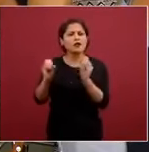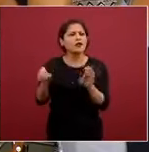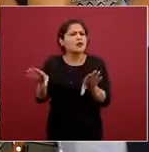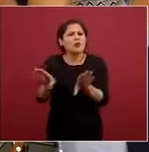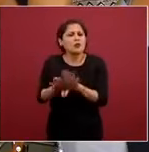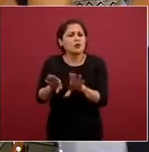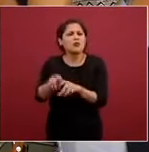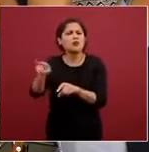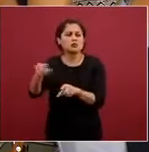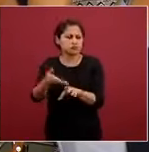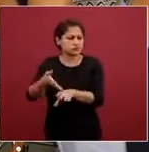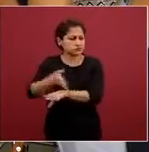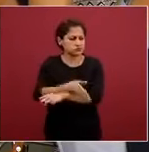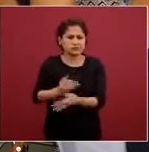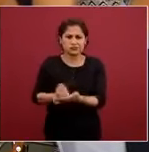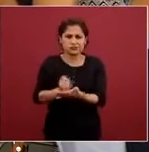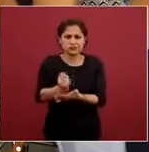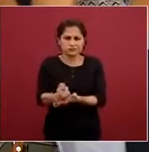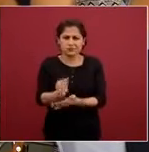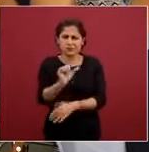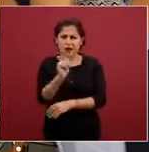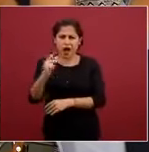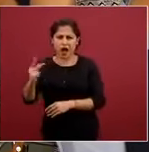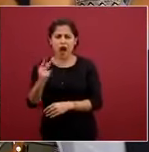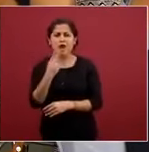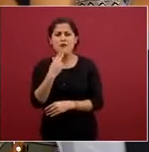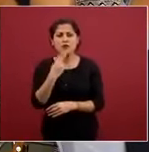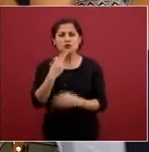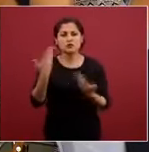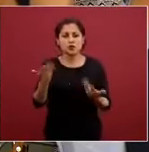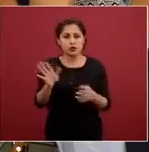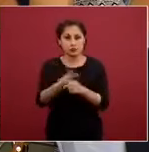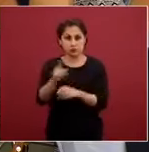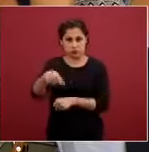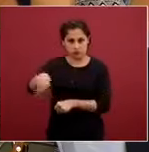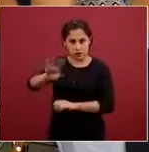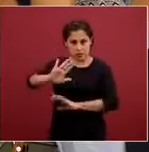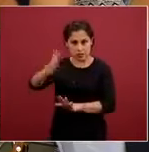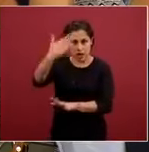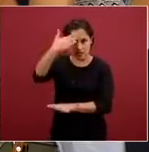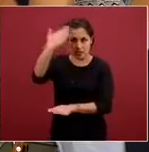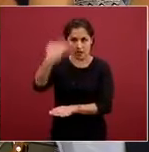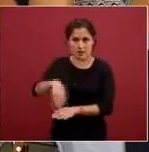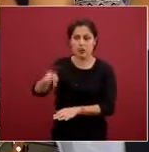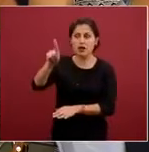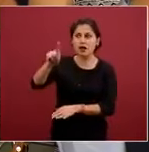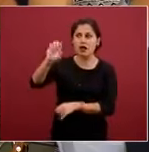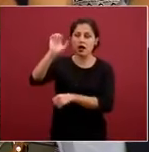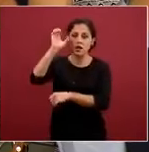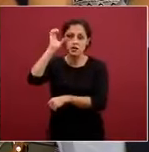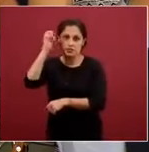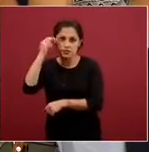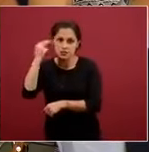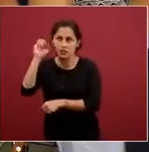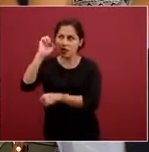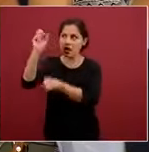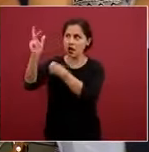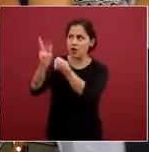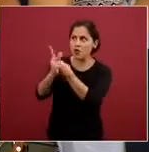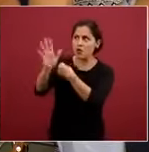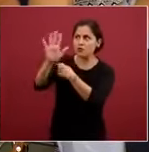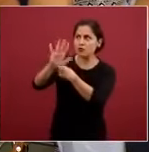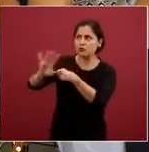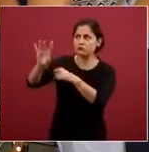teniendo ya conciencia de los escenarios que había en Europa, en China? ¿Por qué